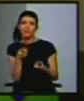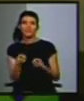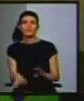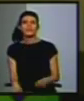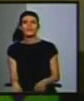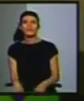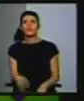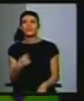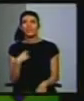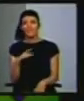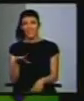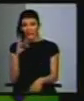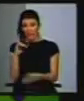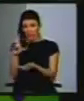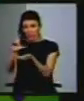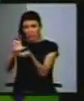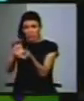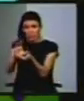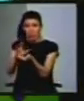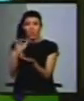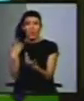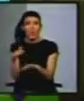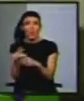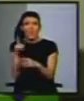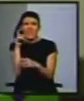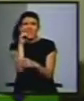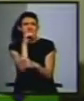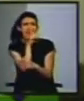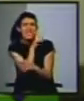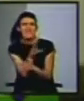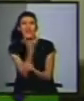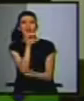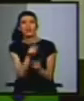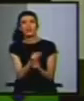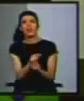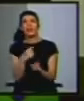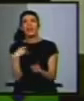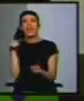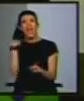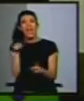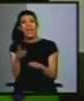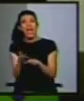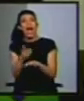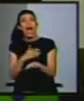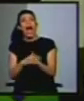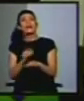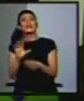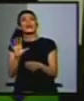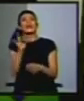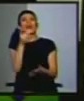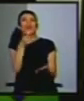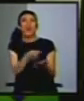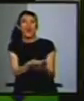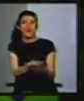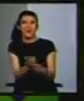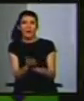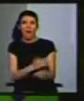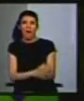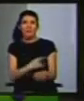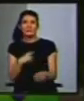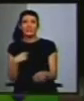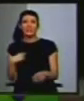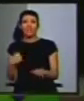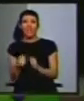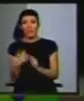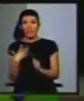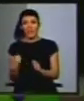una aguja en un pajar. Sabe que son contados los dueños de este peluche. Fue visionaria y ahora con su hijo disfruta de un Furby por el que algunos están